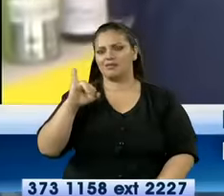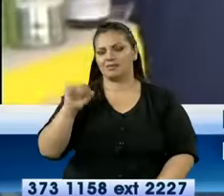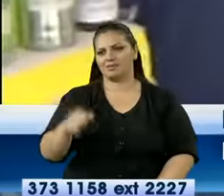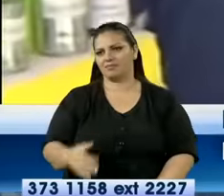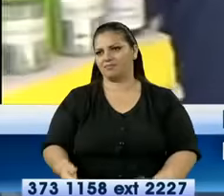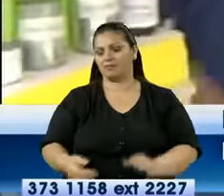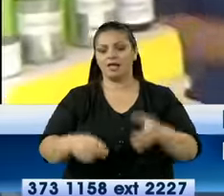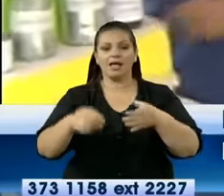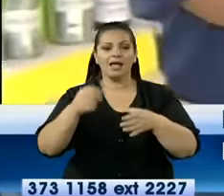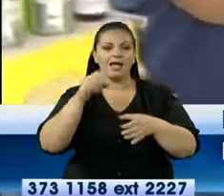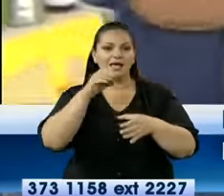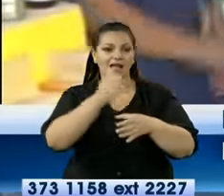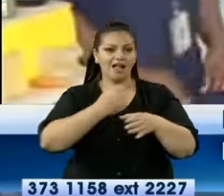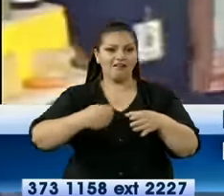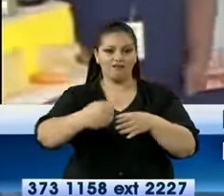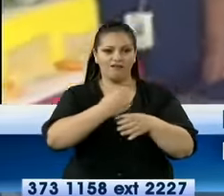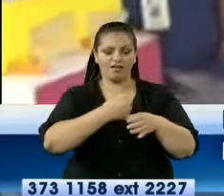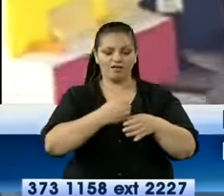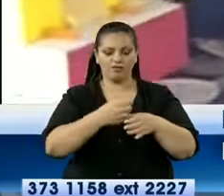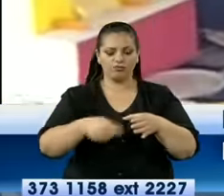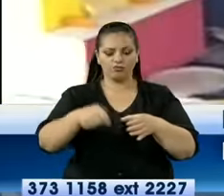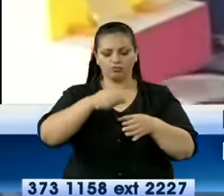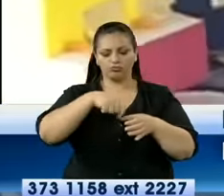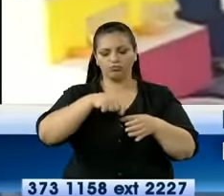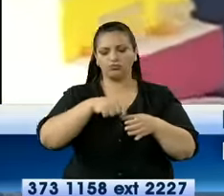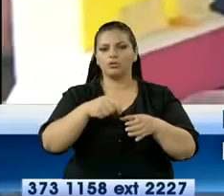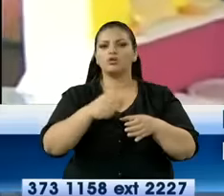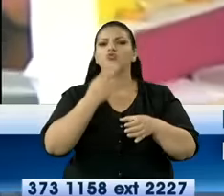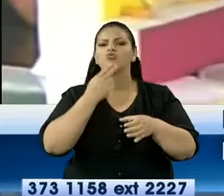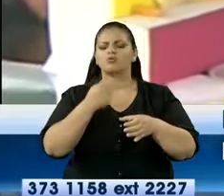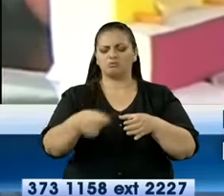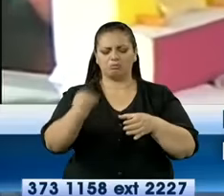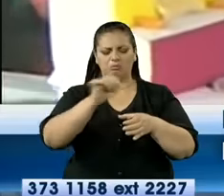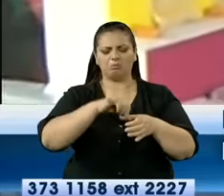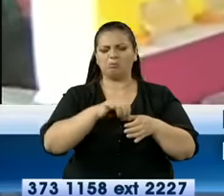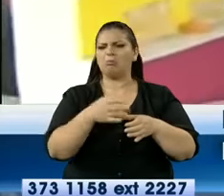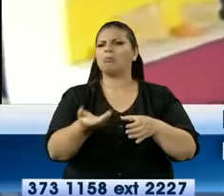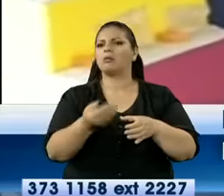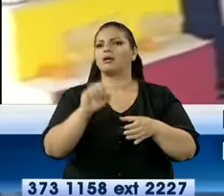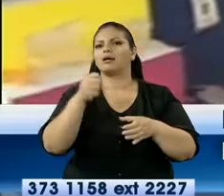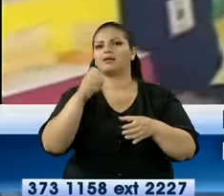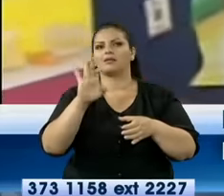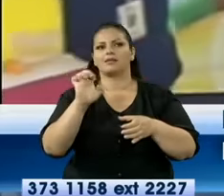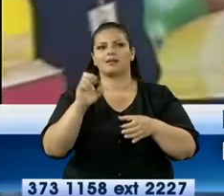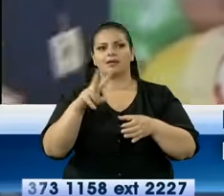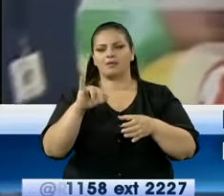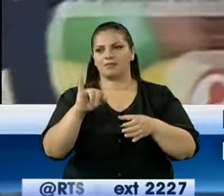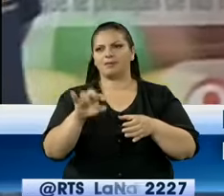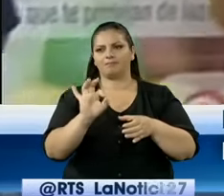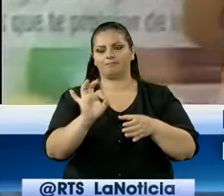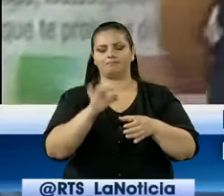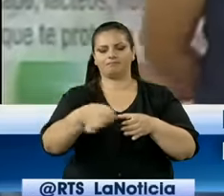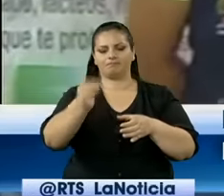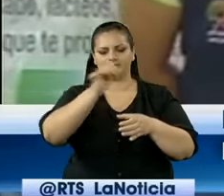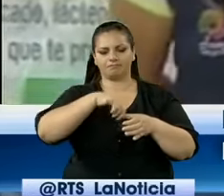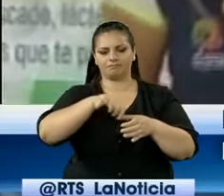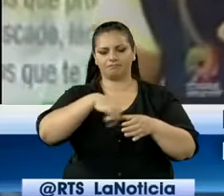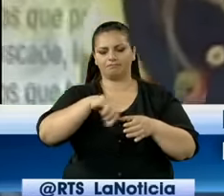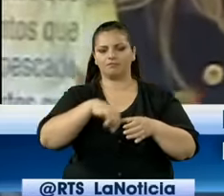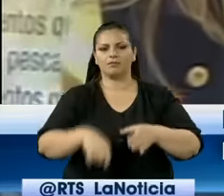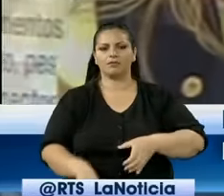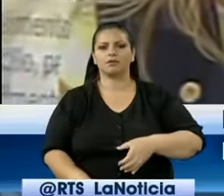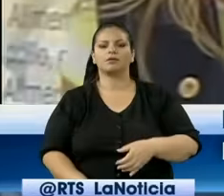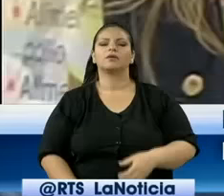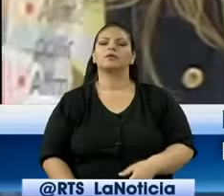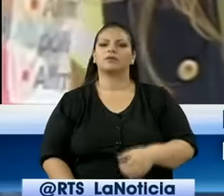necesite. Doctora, muy buenos días. La directora de aquí, de esta área, cuéntenos un poco acerca de lo importante que es este